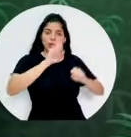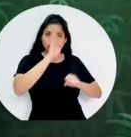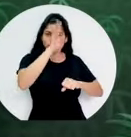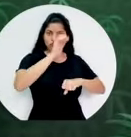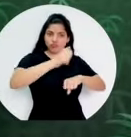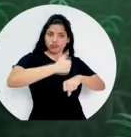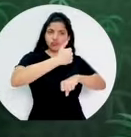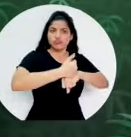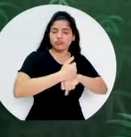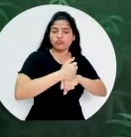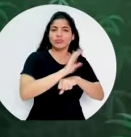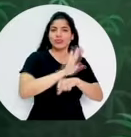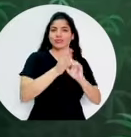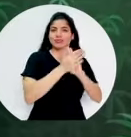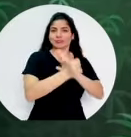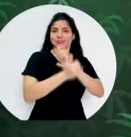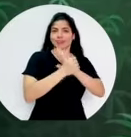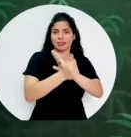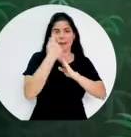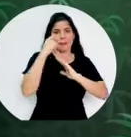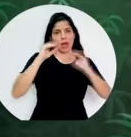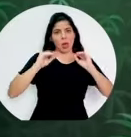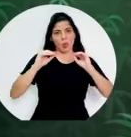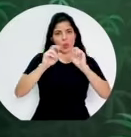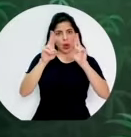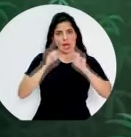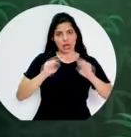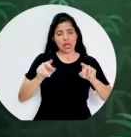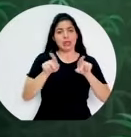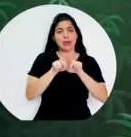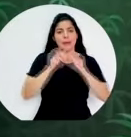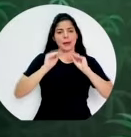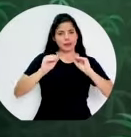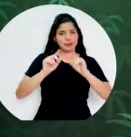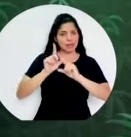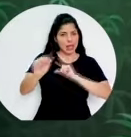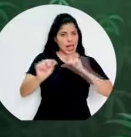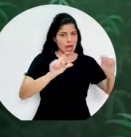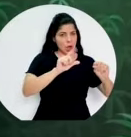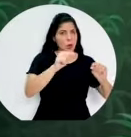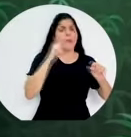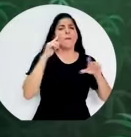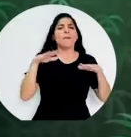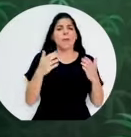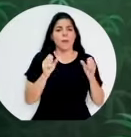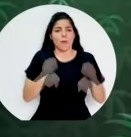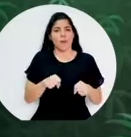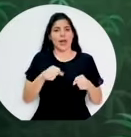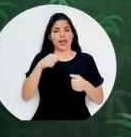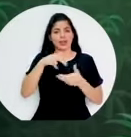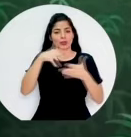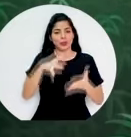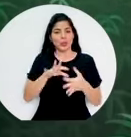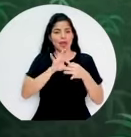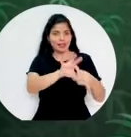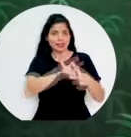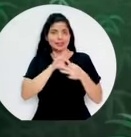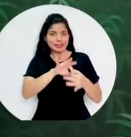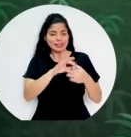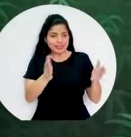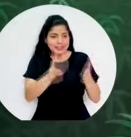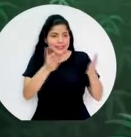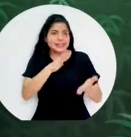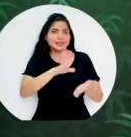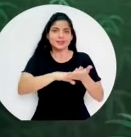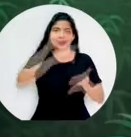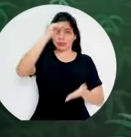desarrollen o fortalezcan sus habilidades en la educación virtual y a distancia, y así mantener el contacto con sus estudiantes y